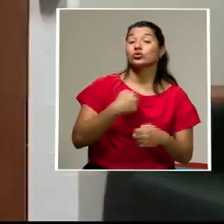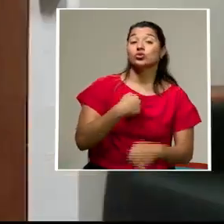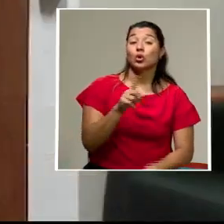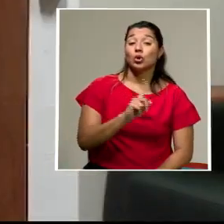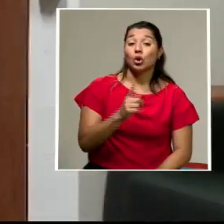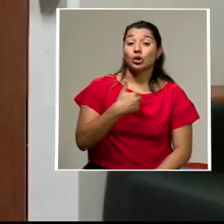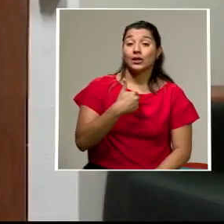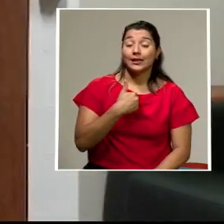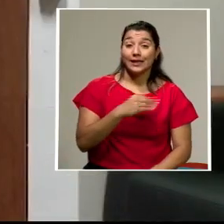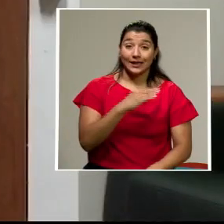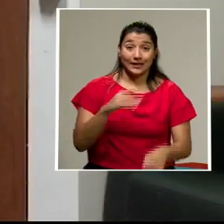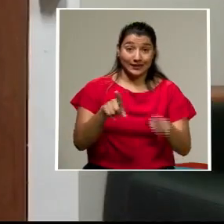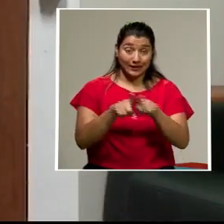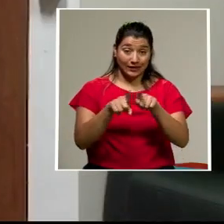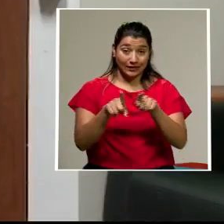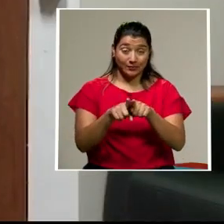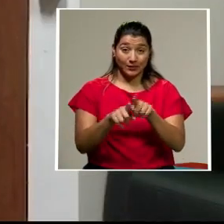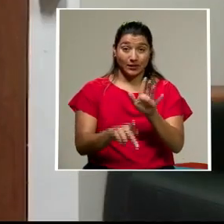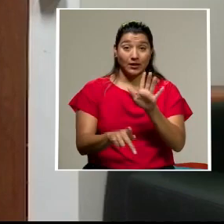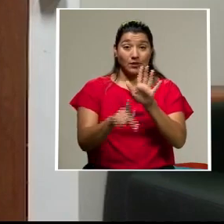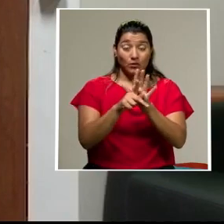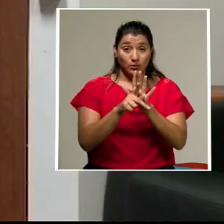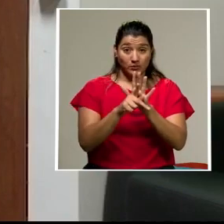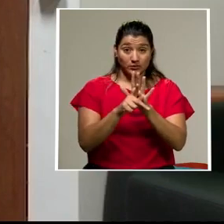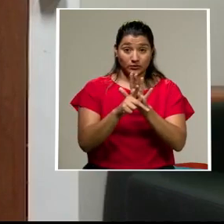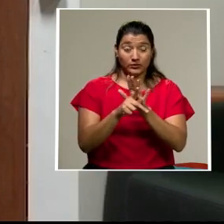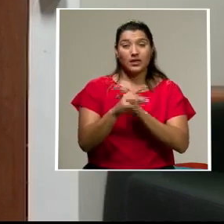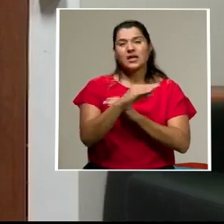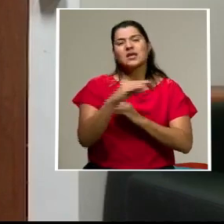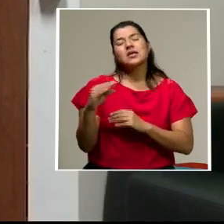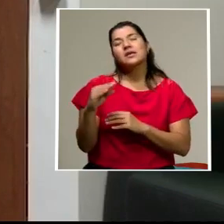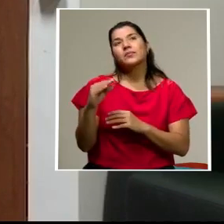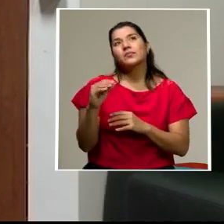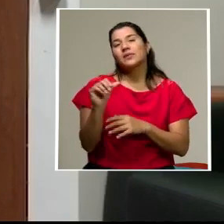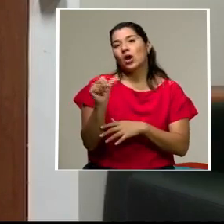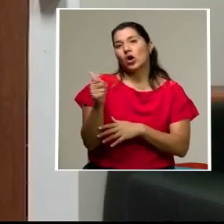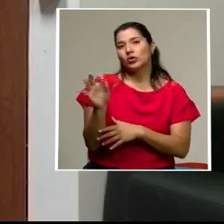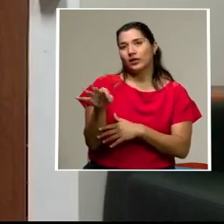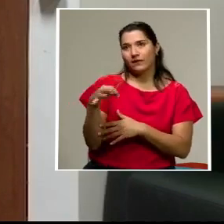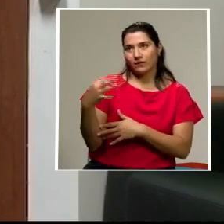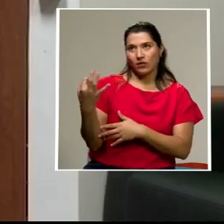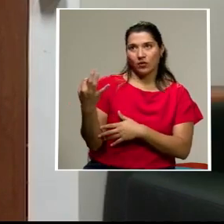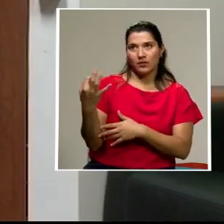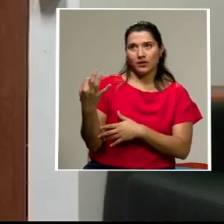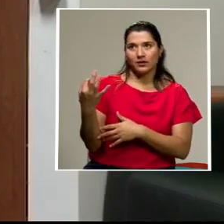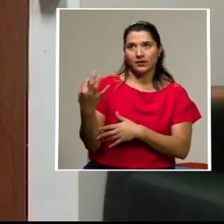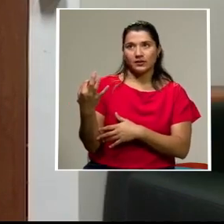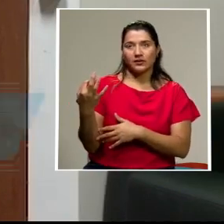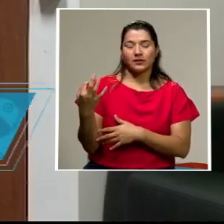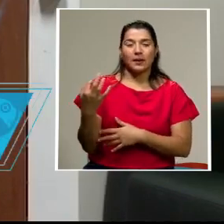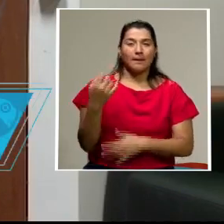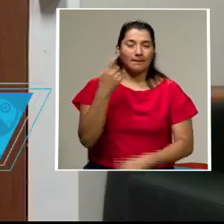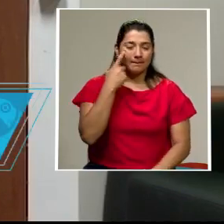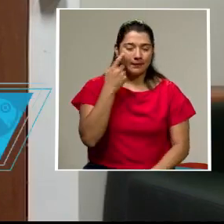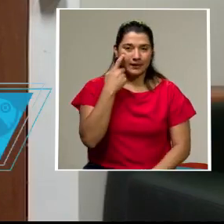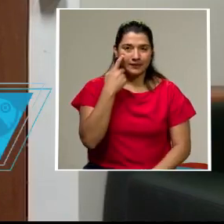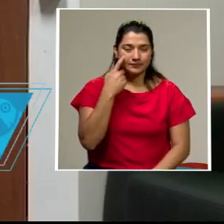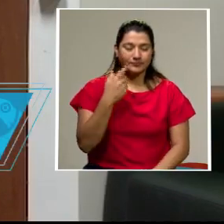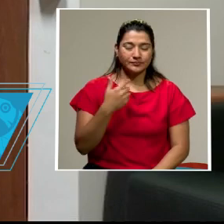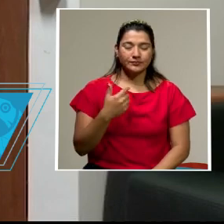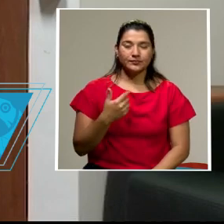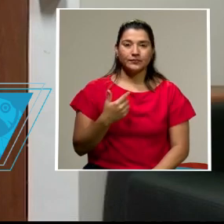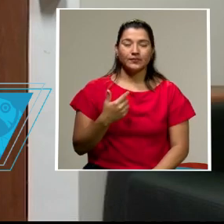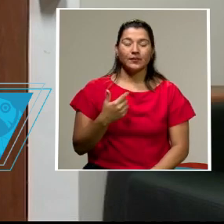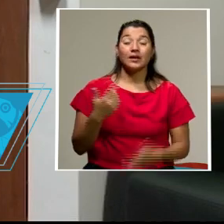la prohibición, se nominalizan los pluses. En otras palabras, mire, hay absolutamente un